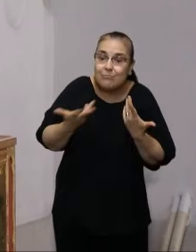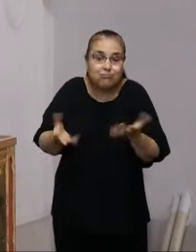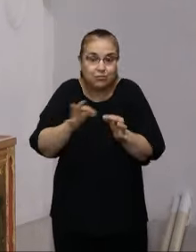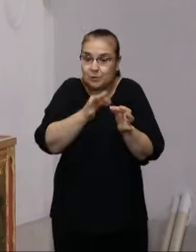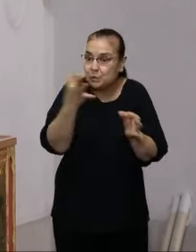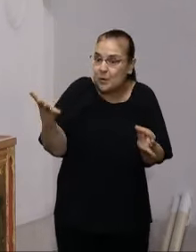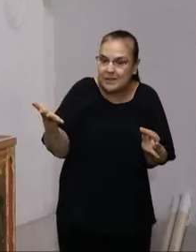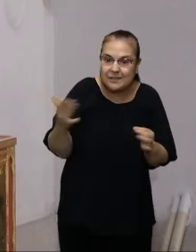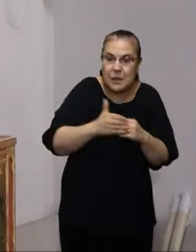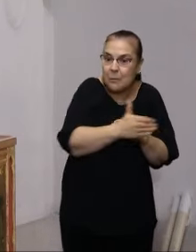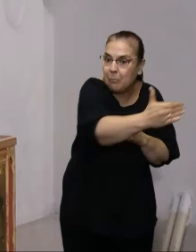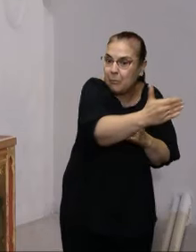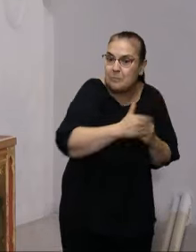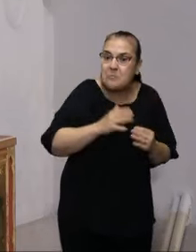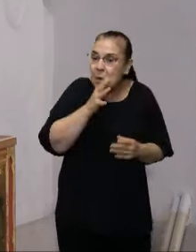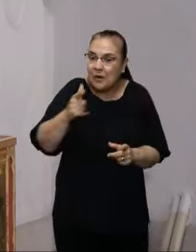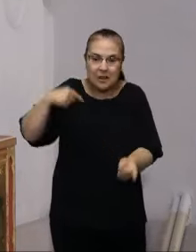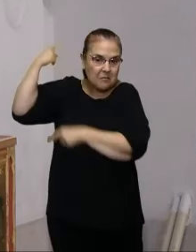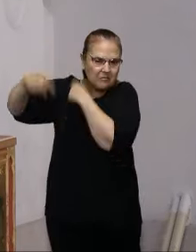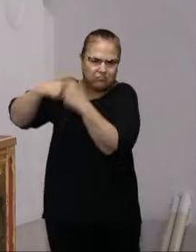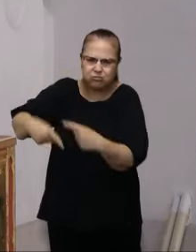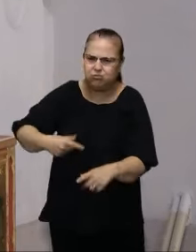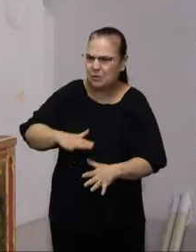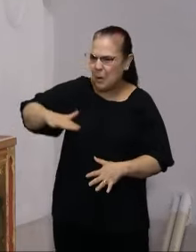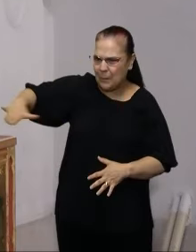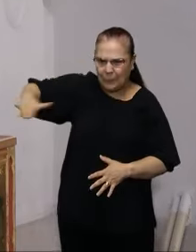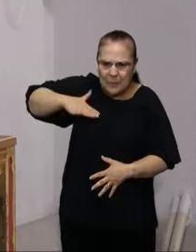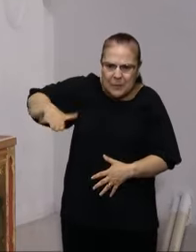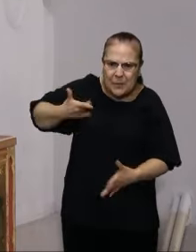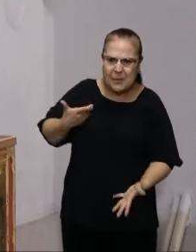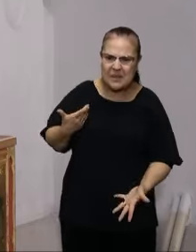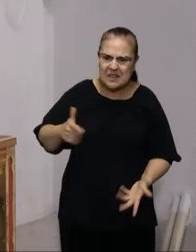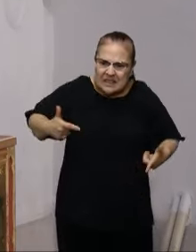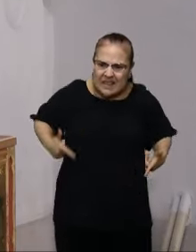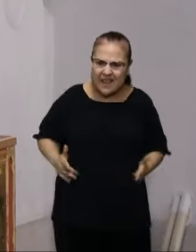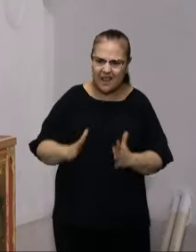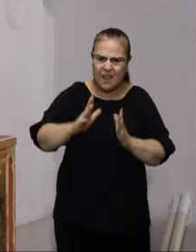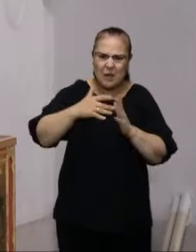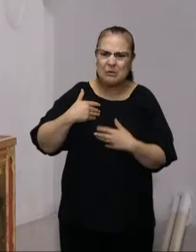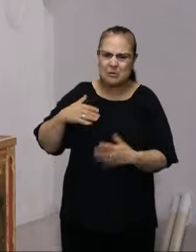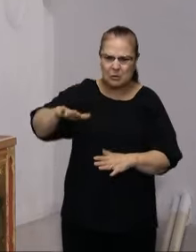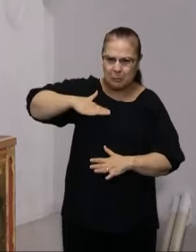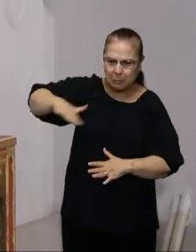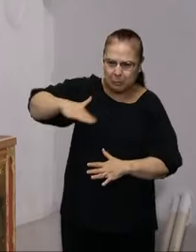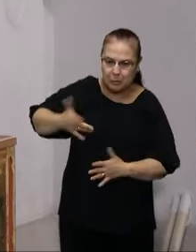suerte, porque son una generación pervertida, unos hijos desleales.